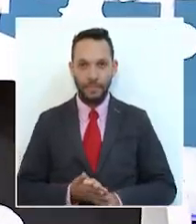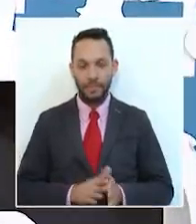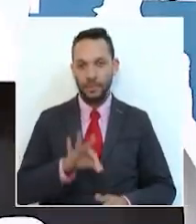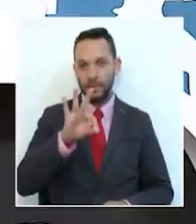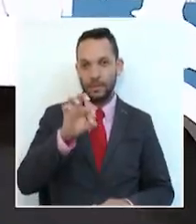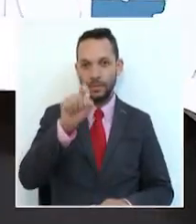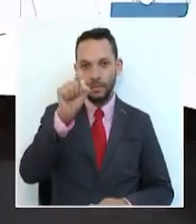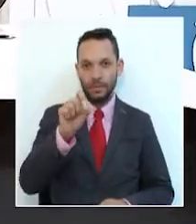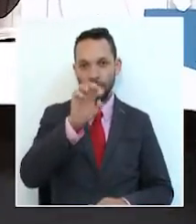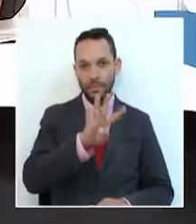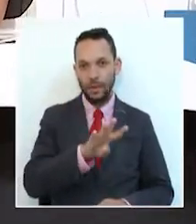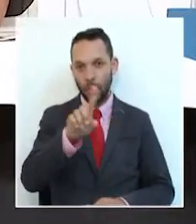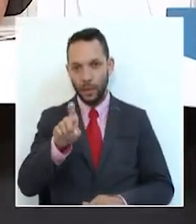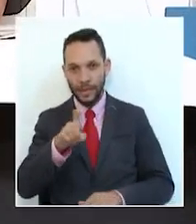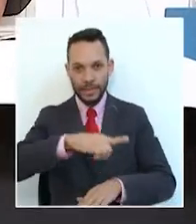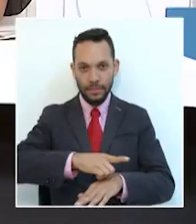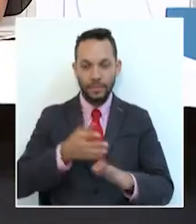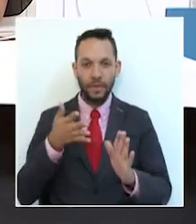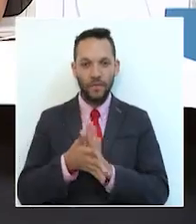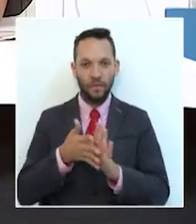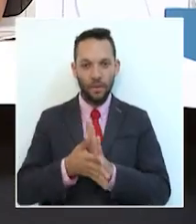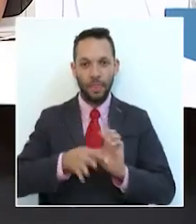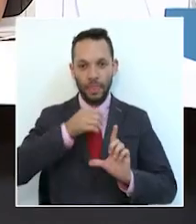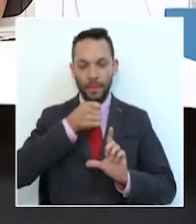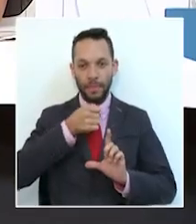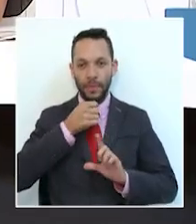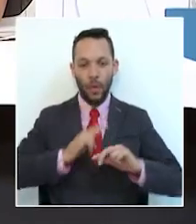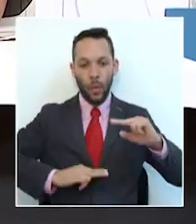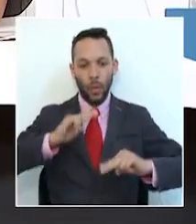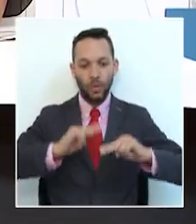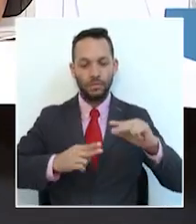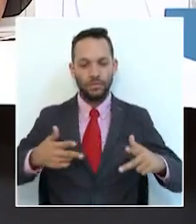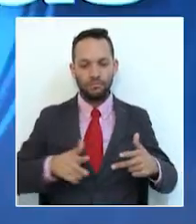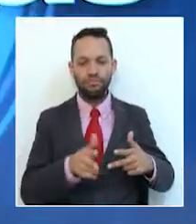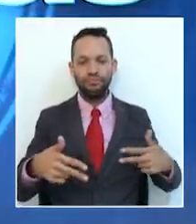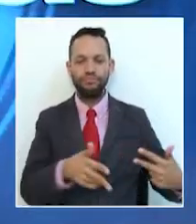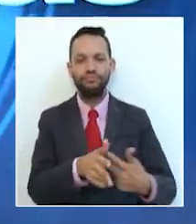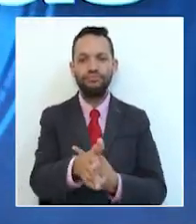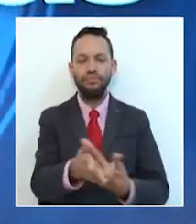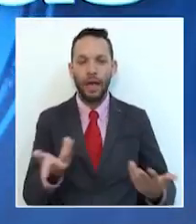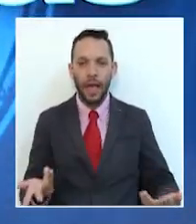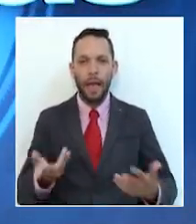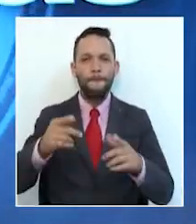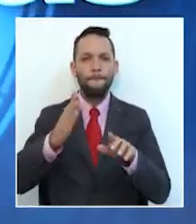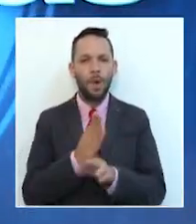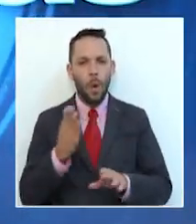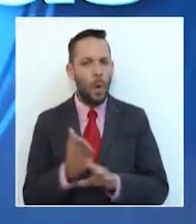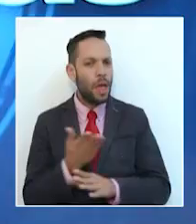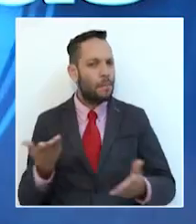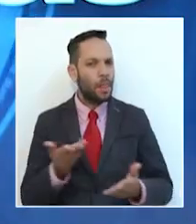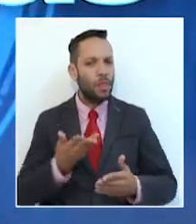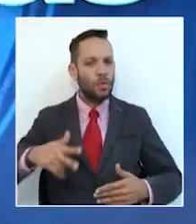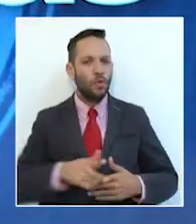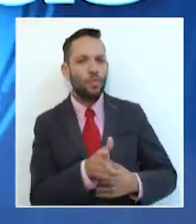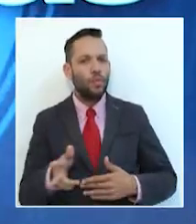De la noche 46, más información en Telecafé Noticias. Infraestructura vial en nuestro departamento, mucha atención, varias afectaciones se registraron en vías